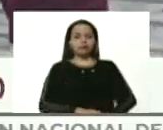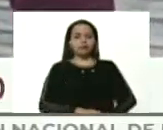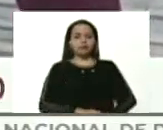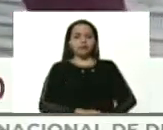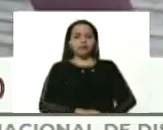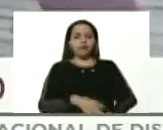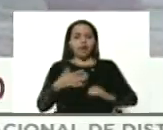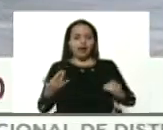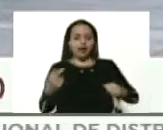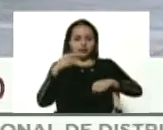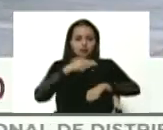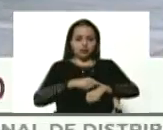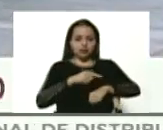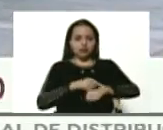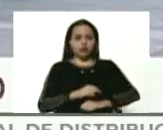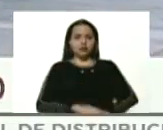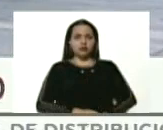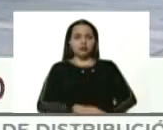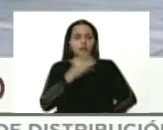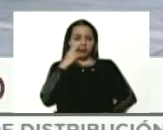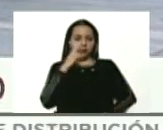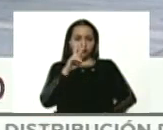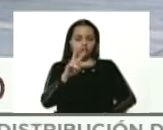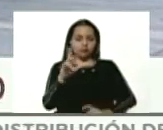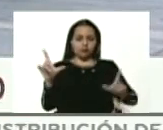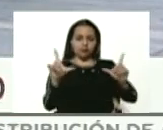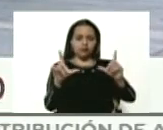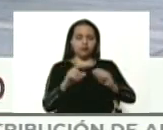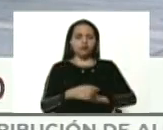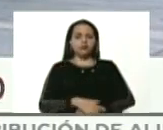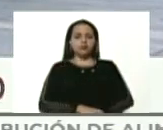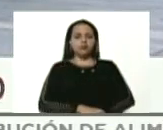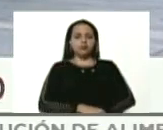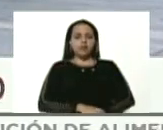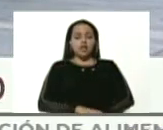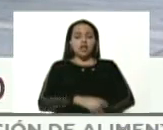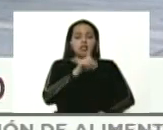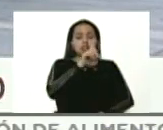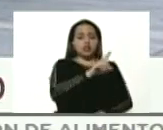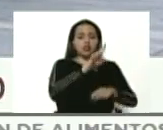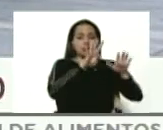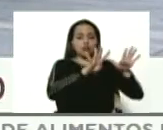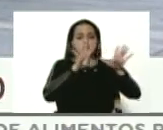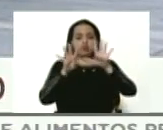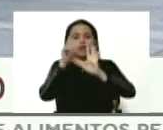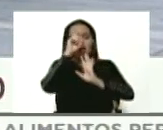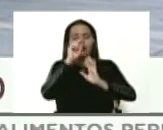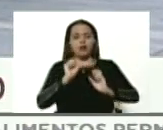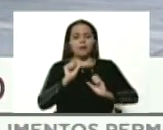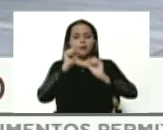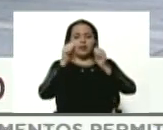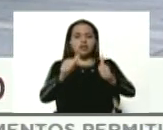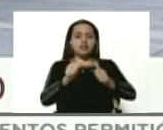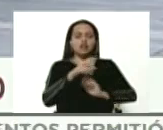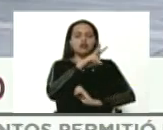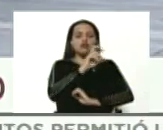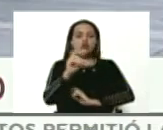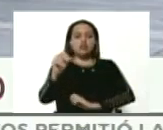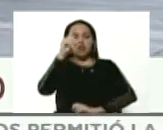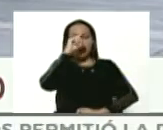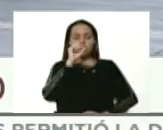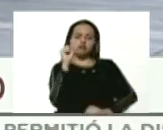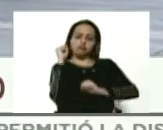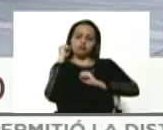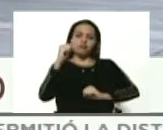a esta hora a través de nuestra pantalla. 199 años, inicia de esta manera el bicentenario de la